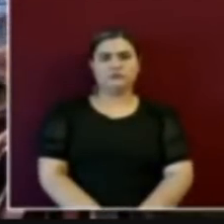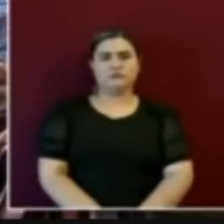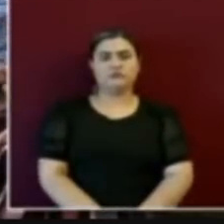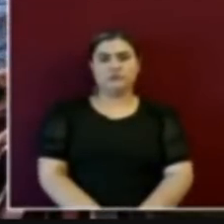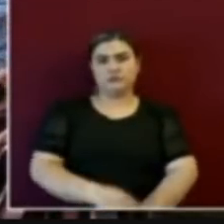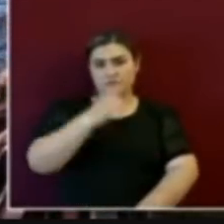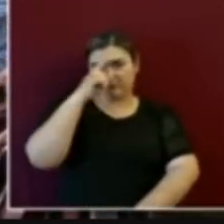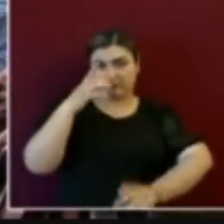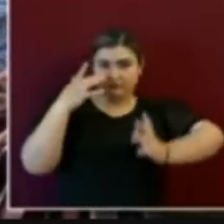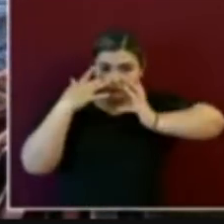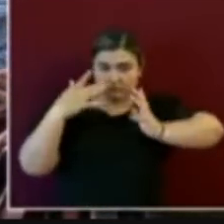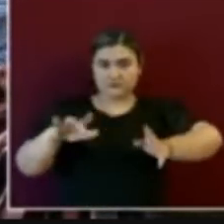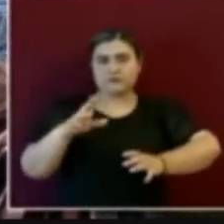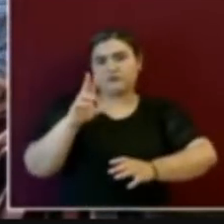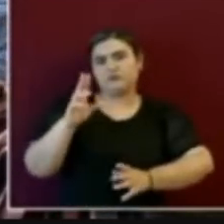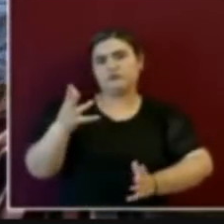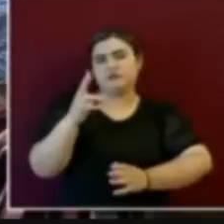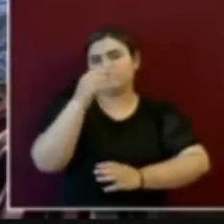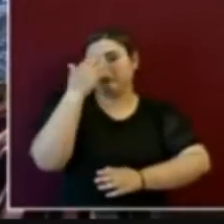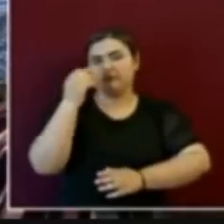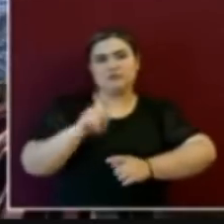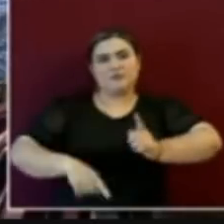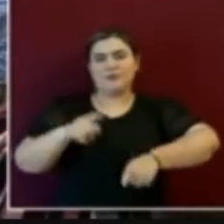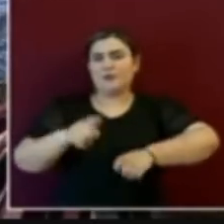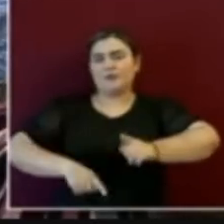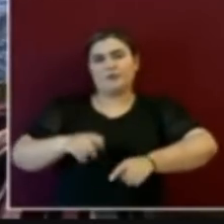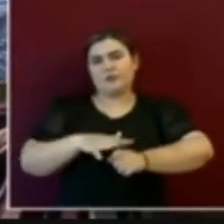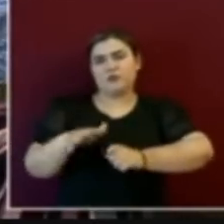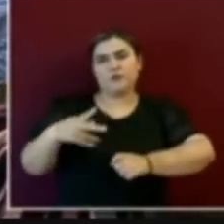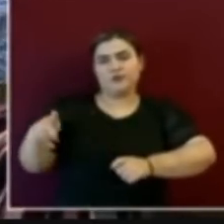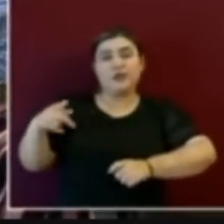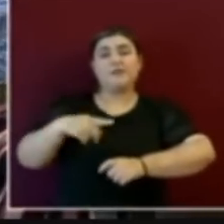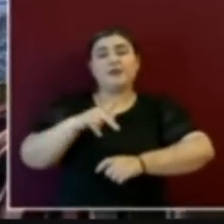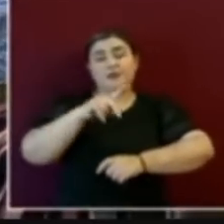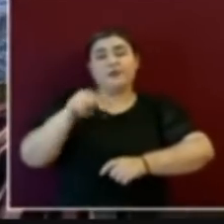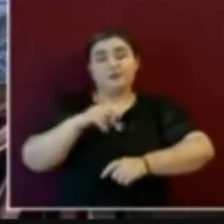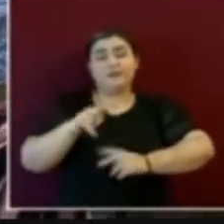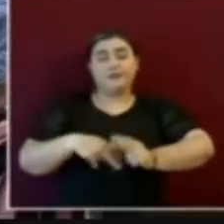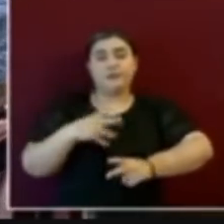Para la renuncia. Bueno, ya dependerá, pero es una fecha